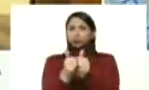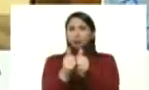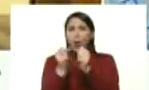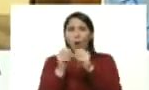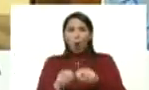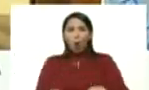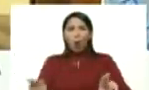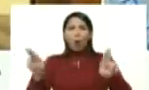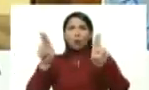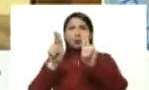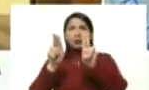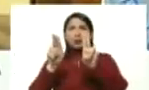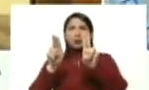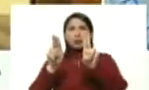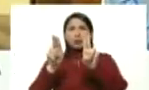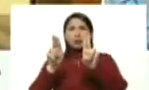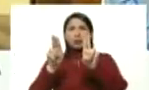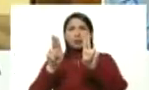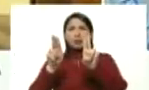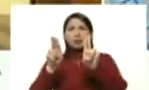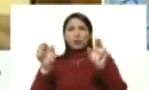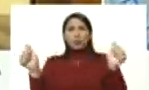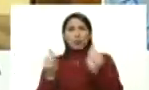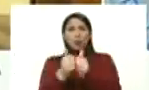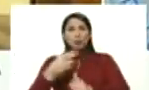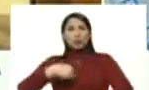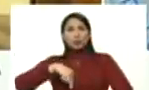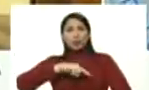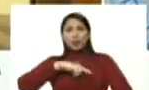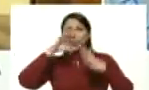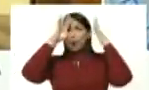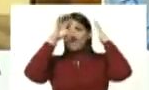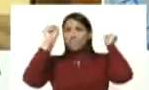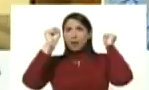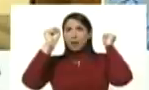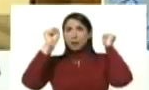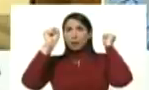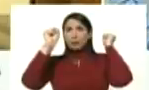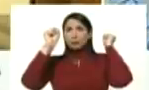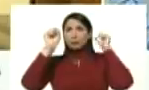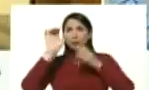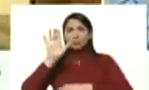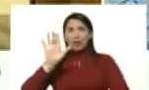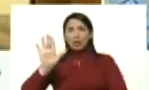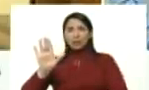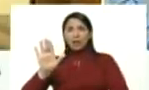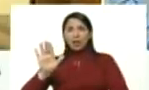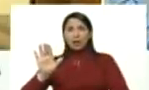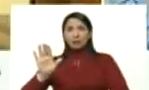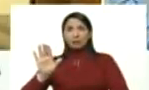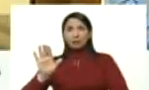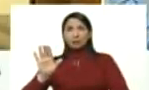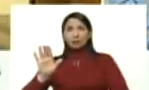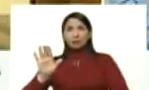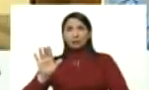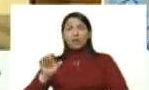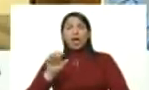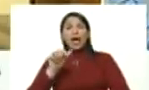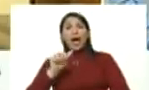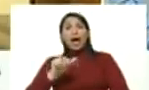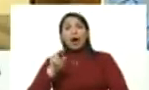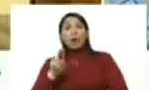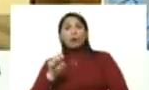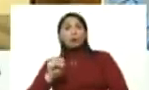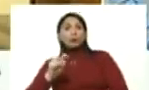ONU en Viena y con nuestro embajador allá en Viena, en Austria, a fin de